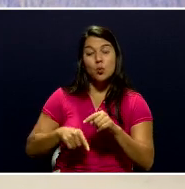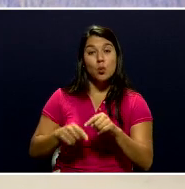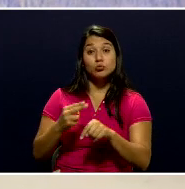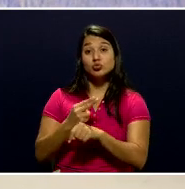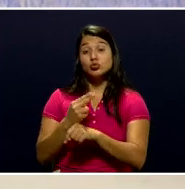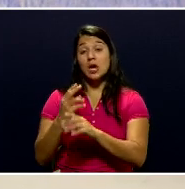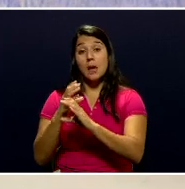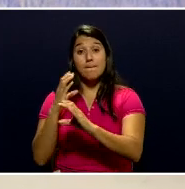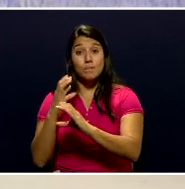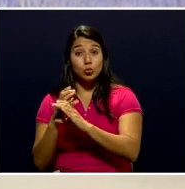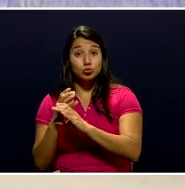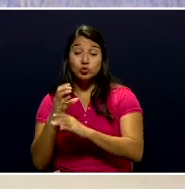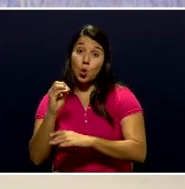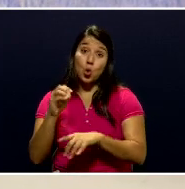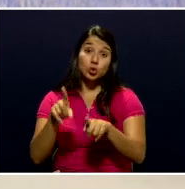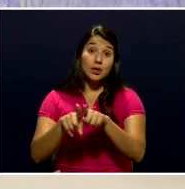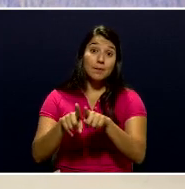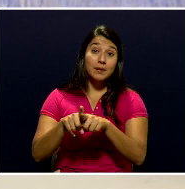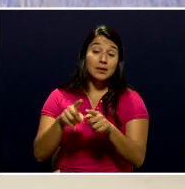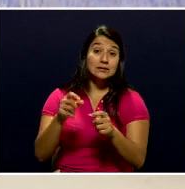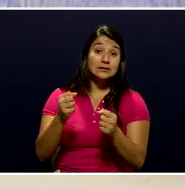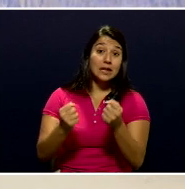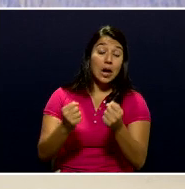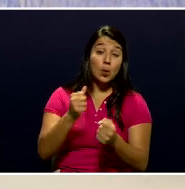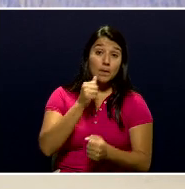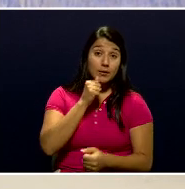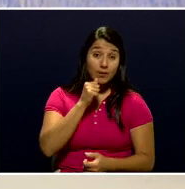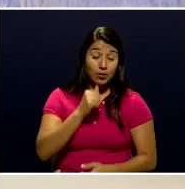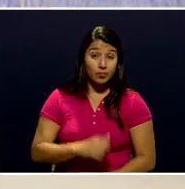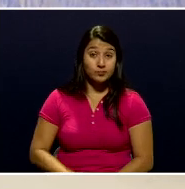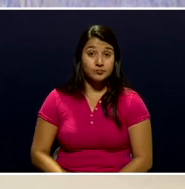autobús o incluso el automóvil privado.